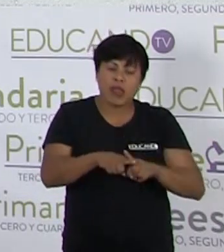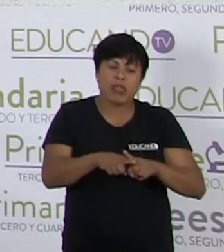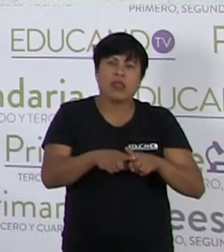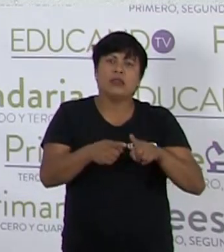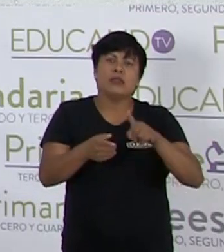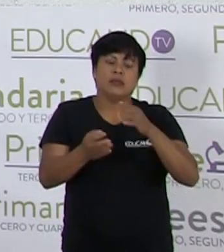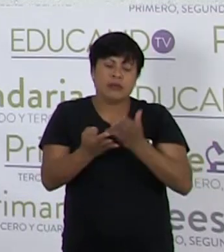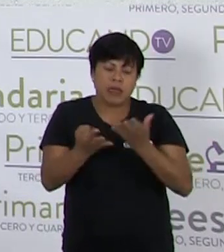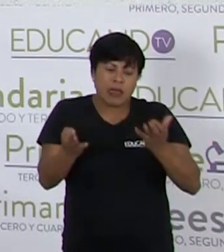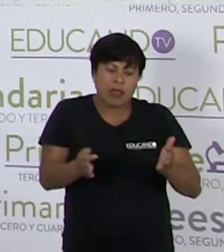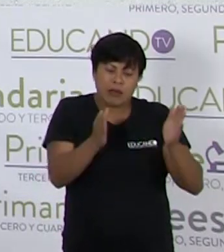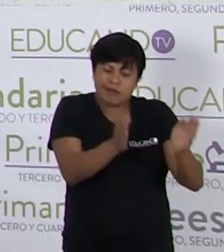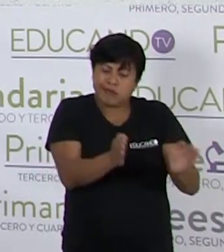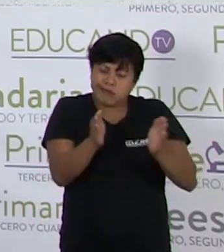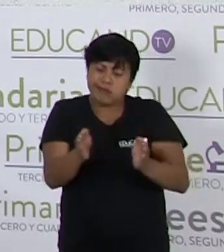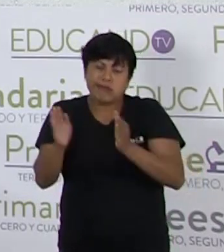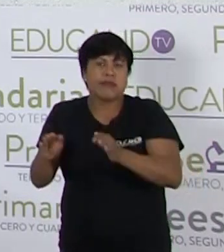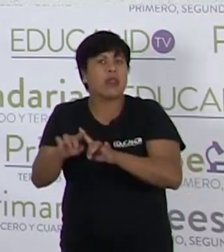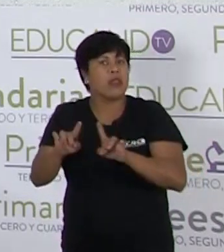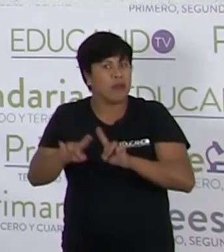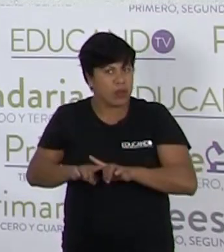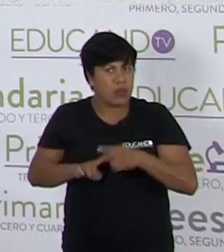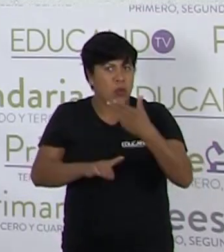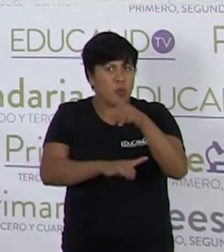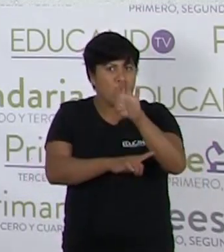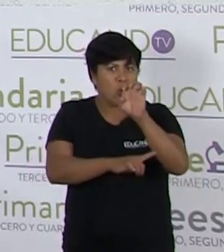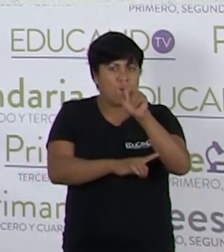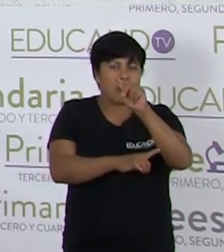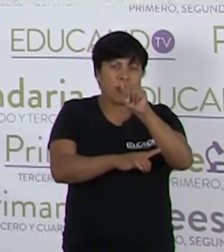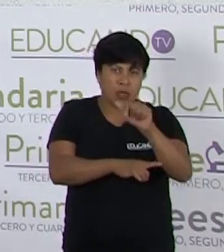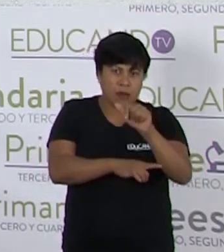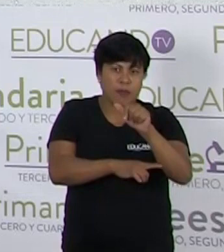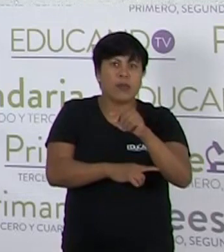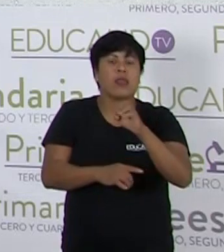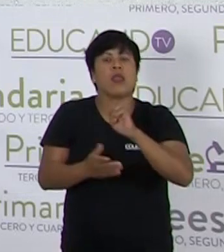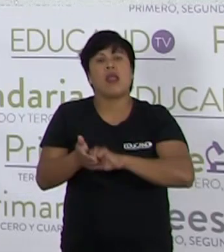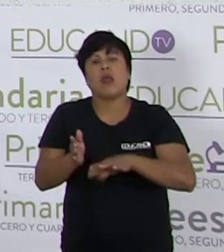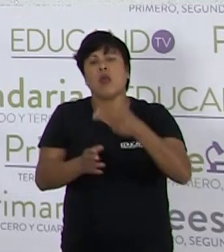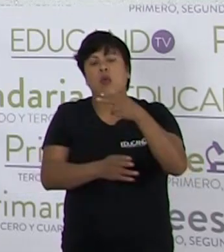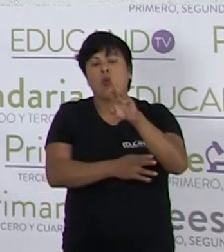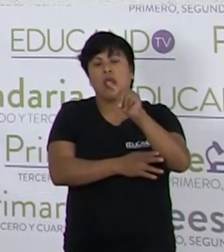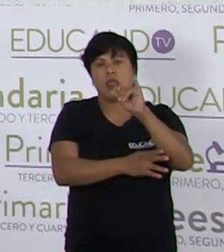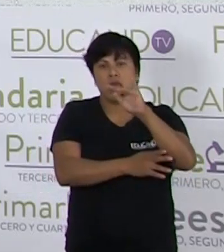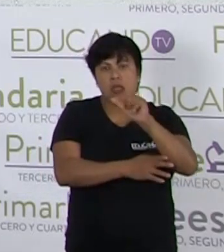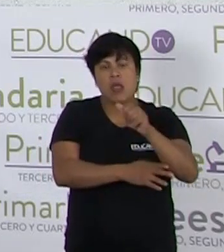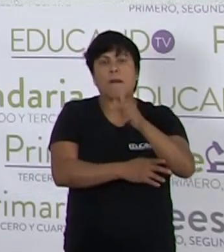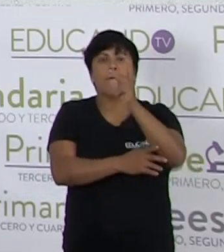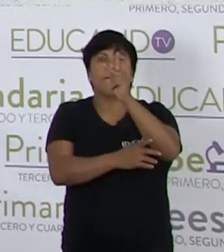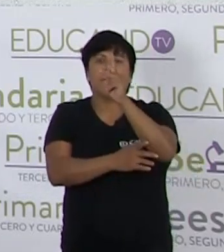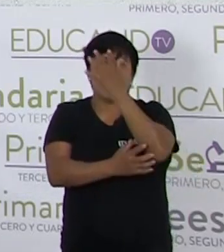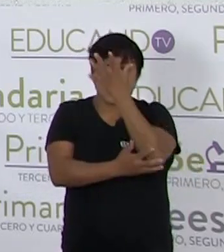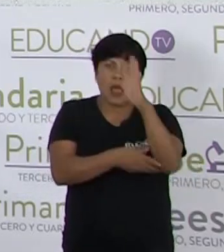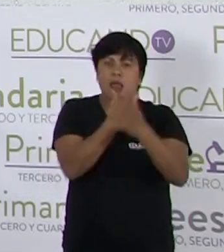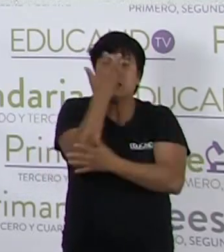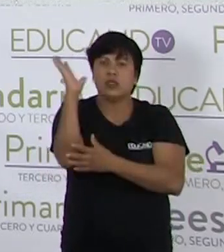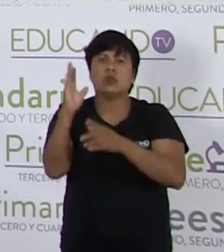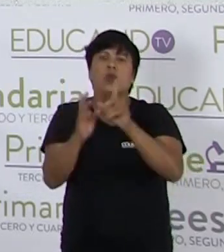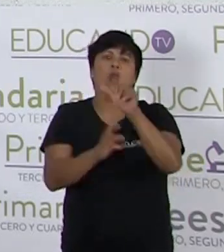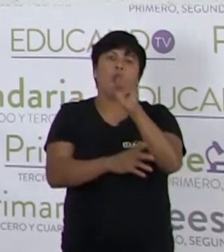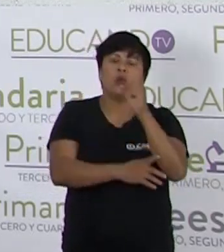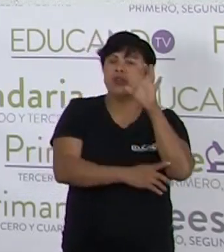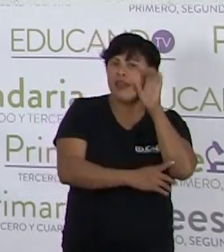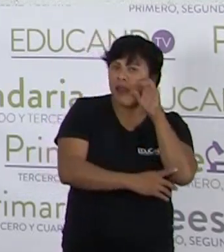huertas y hablaremos de la huertilla, el paraíso, los